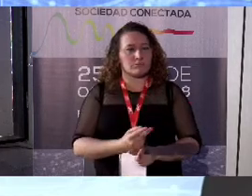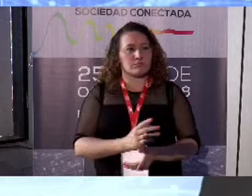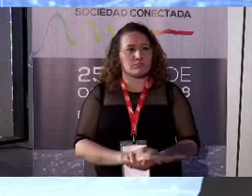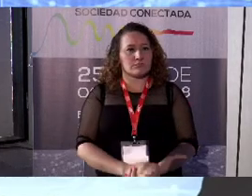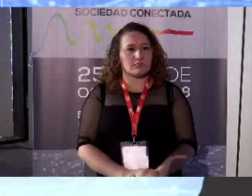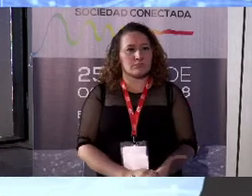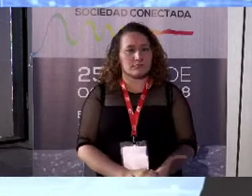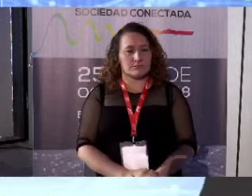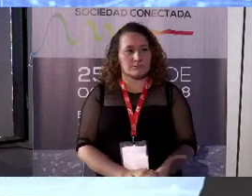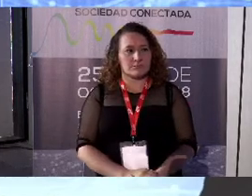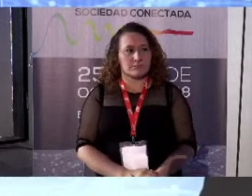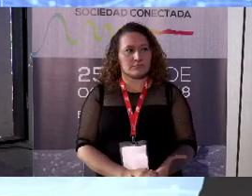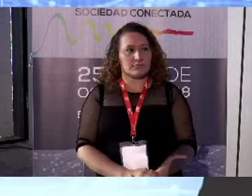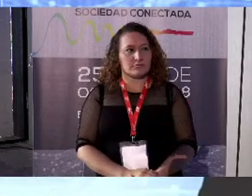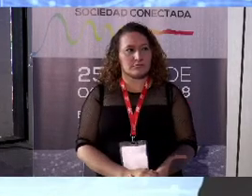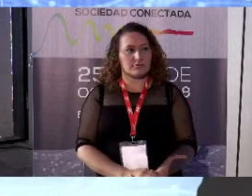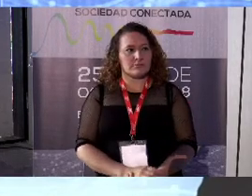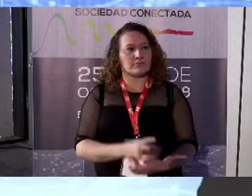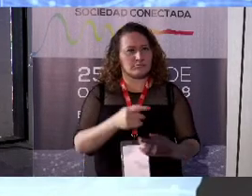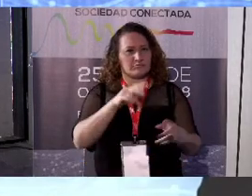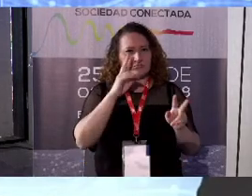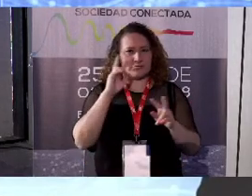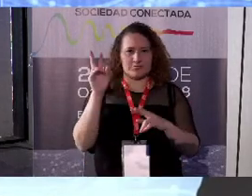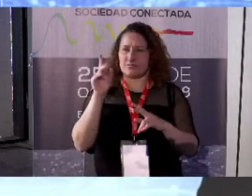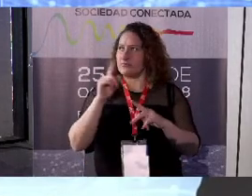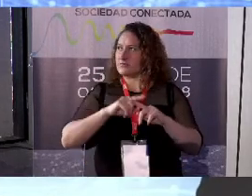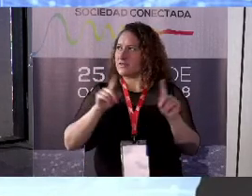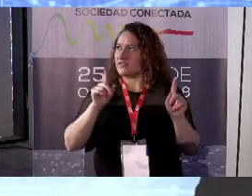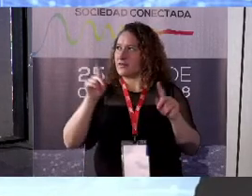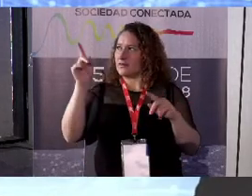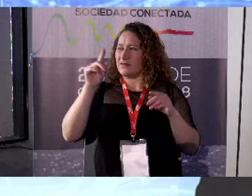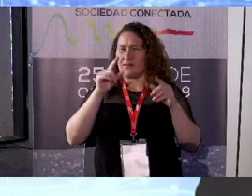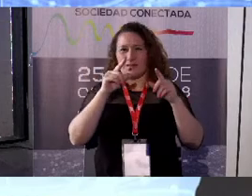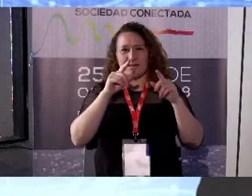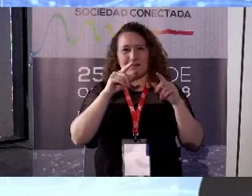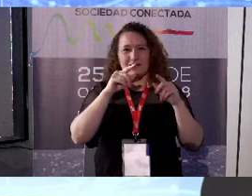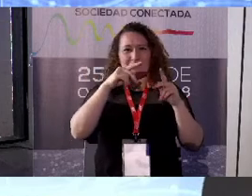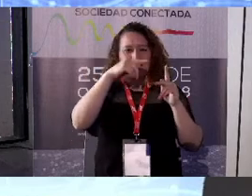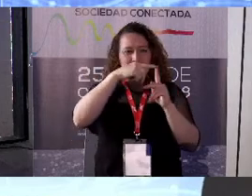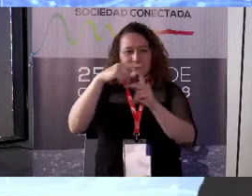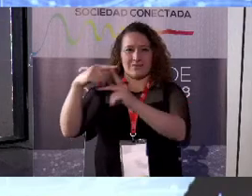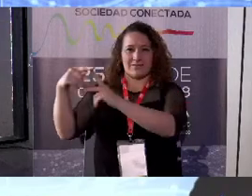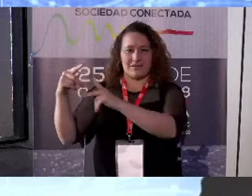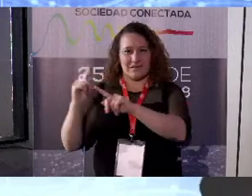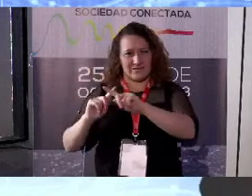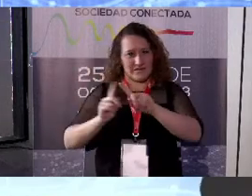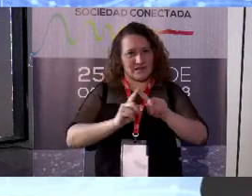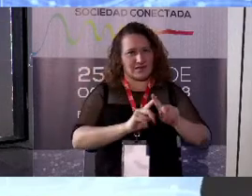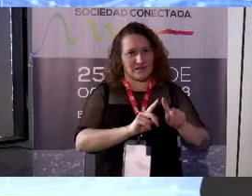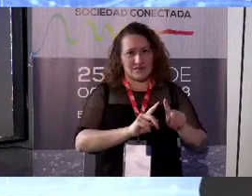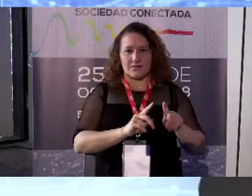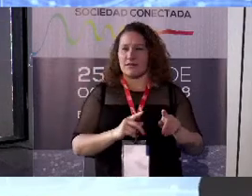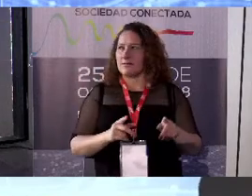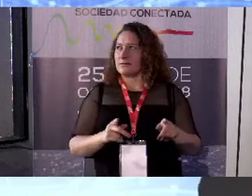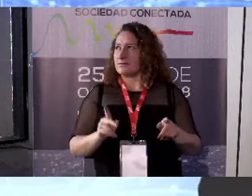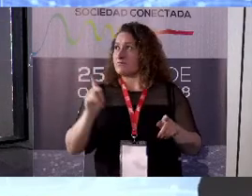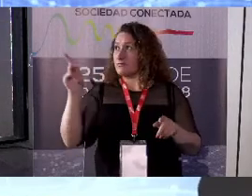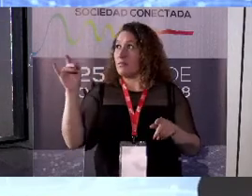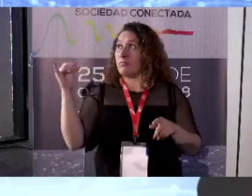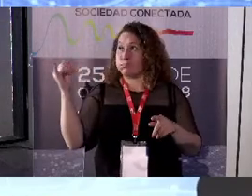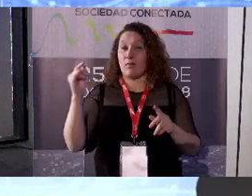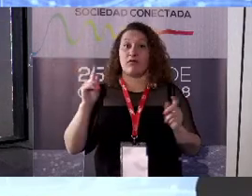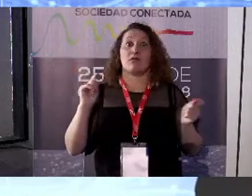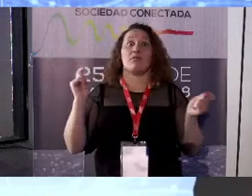Y ustedes ven una diferencia ahí de cuadritos entre unos y otros verdad Entonces En definitiva hay un